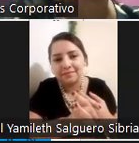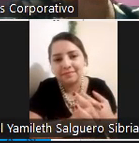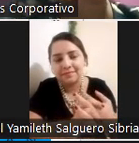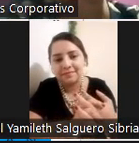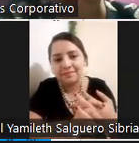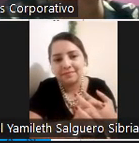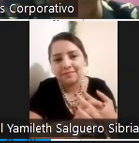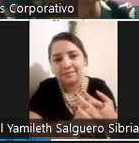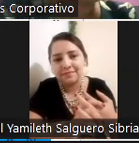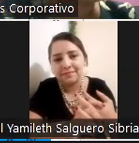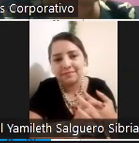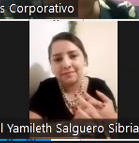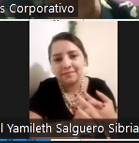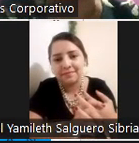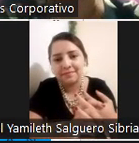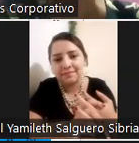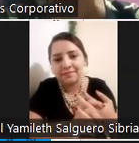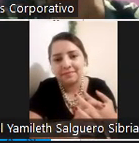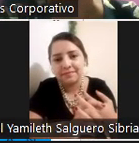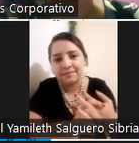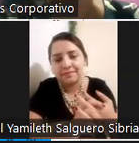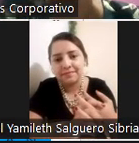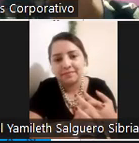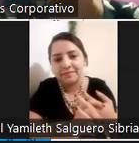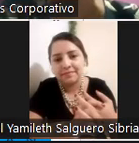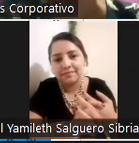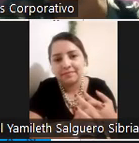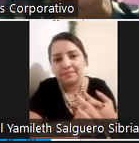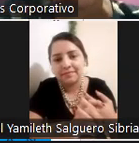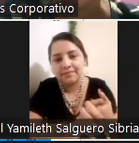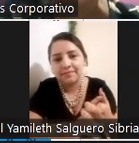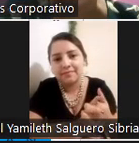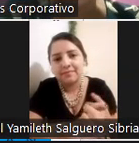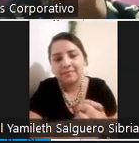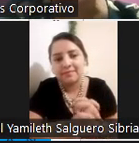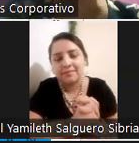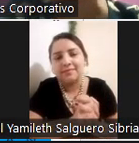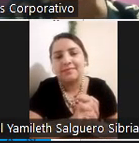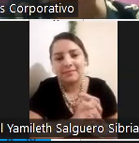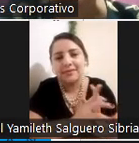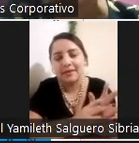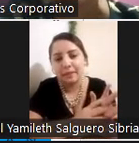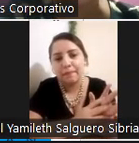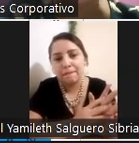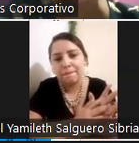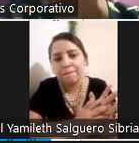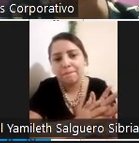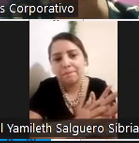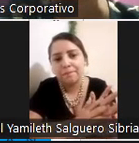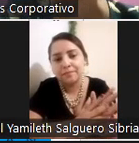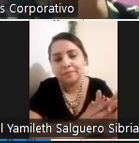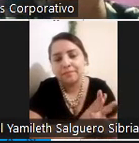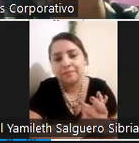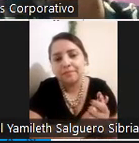importancia de qué s yo de no comer tanto antes de dormir o algo o sea alguna